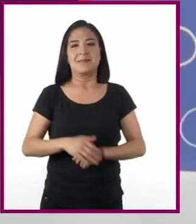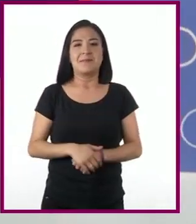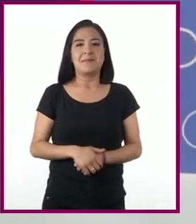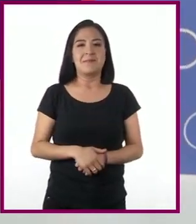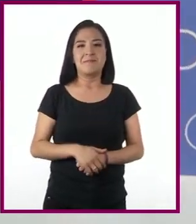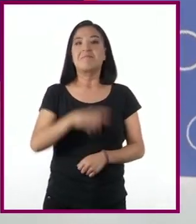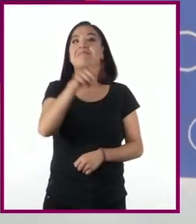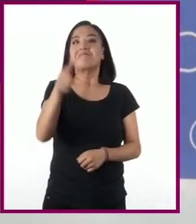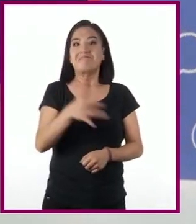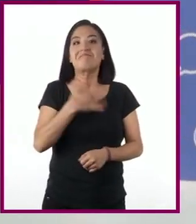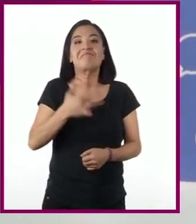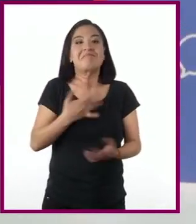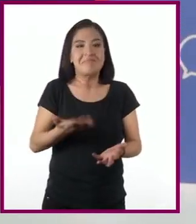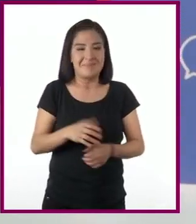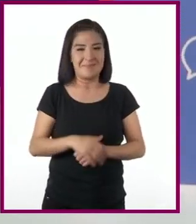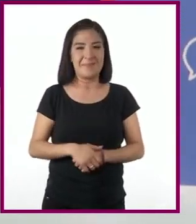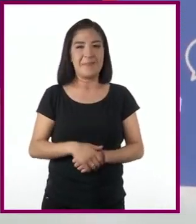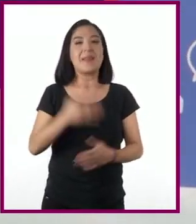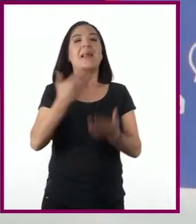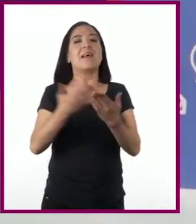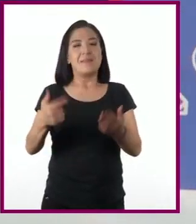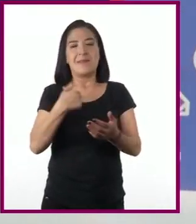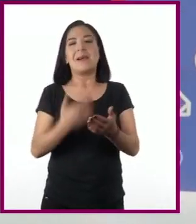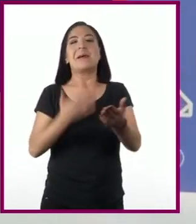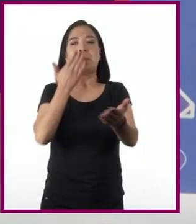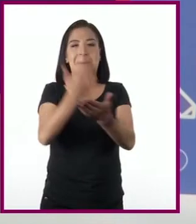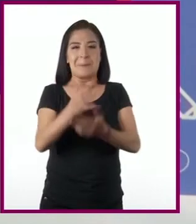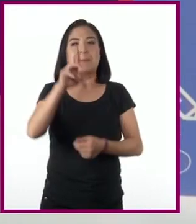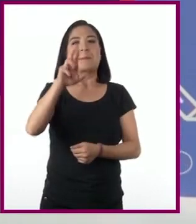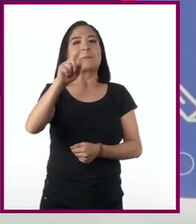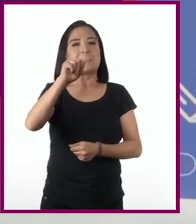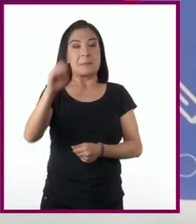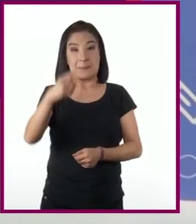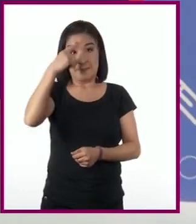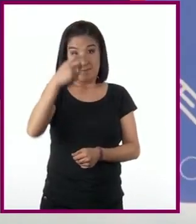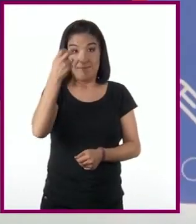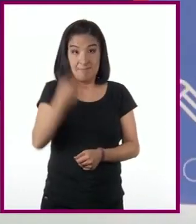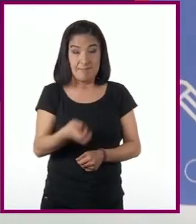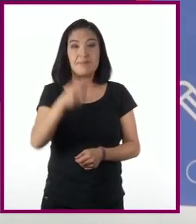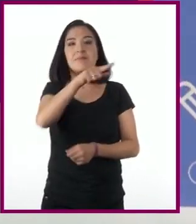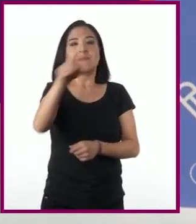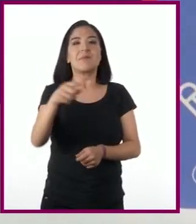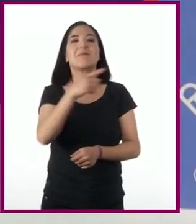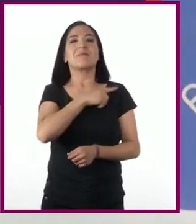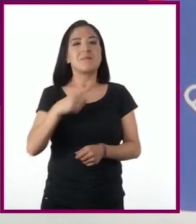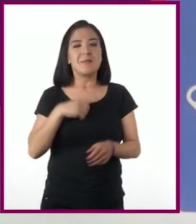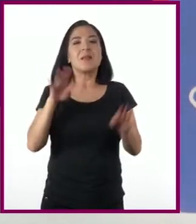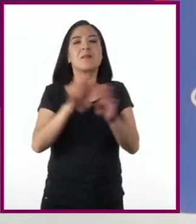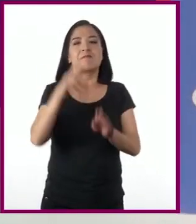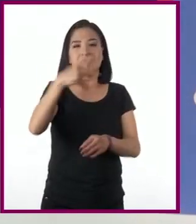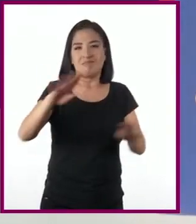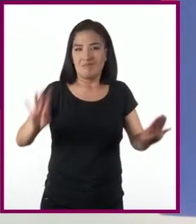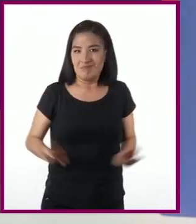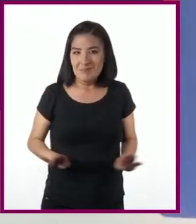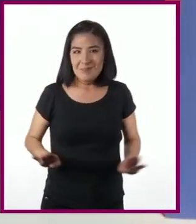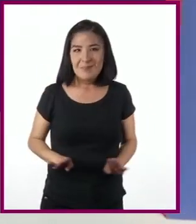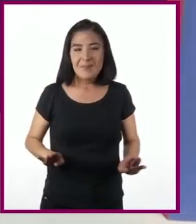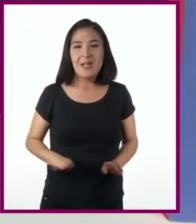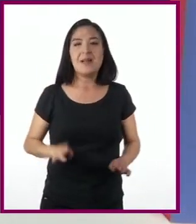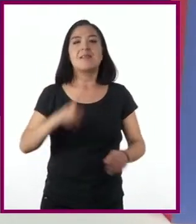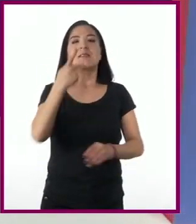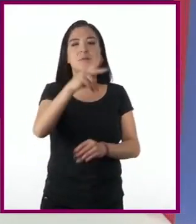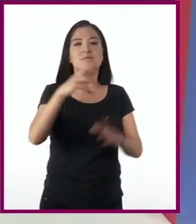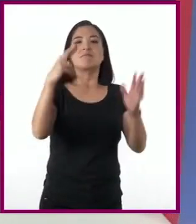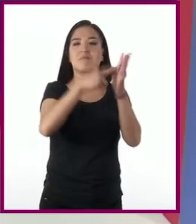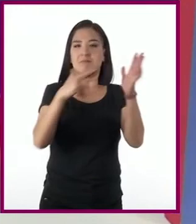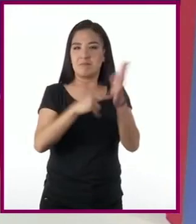¿Qué tal les fue? Ahora les propongo un reto y para este deben recordar otra de las características de las leyes y